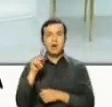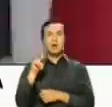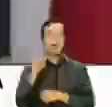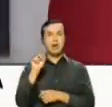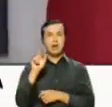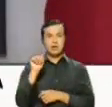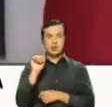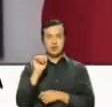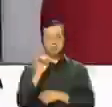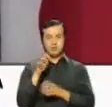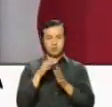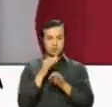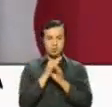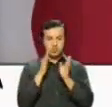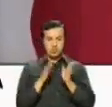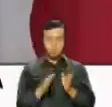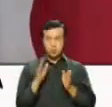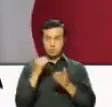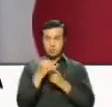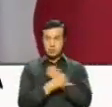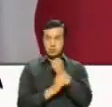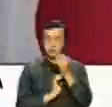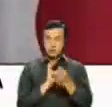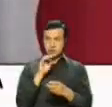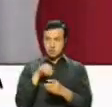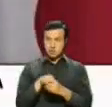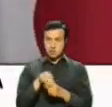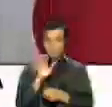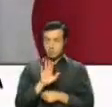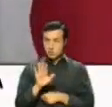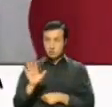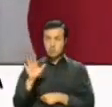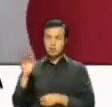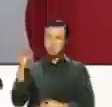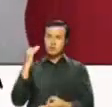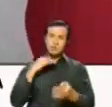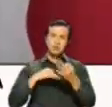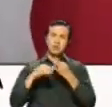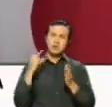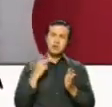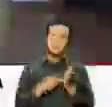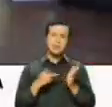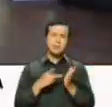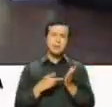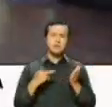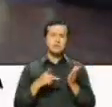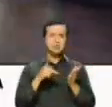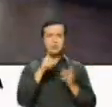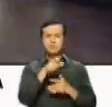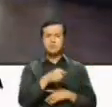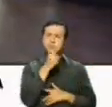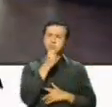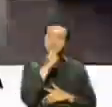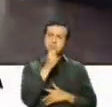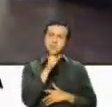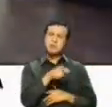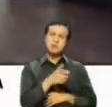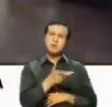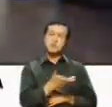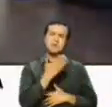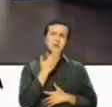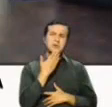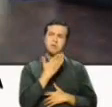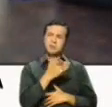funcionario estadounidense visita el país para esclarecer qué ocurrió con el periodista saudí Jamal